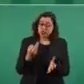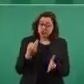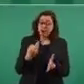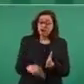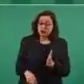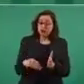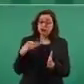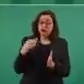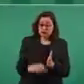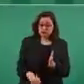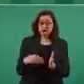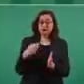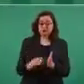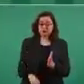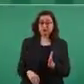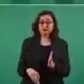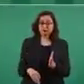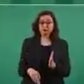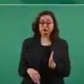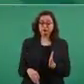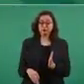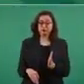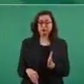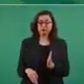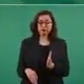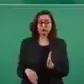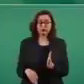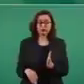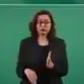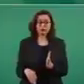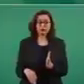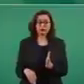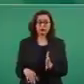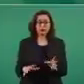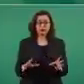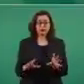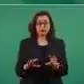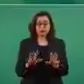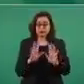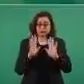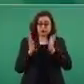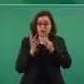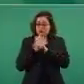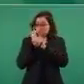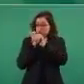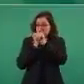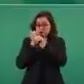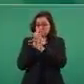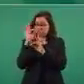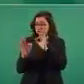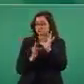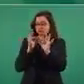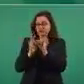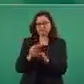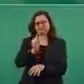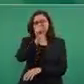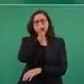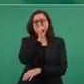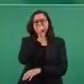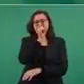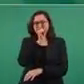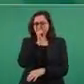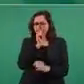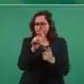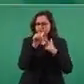dar por concluida la investigación, no